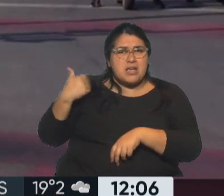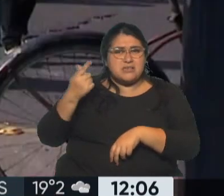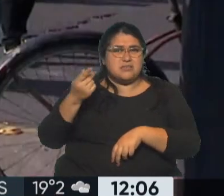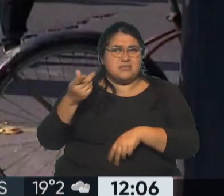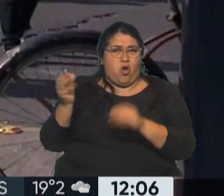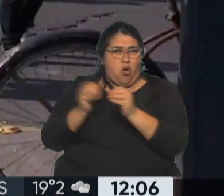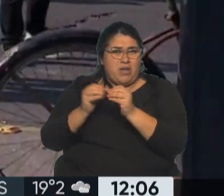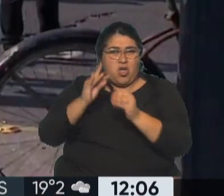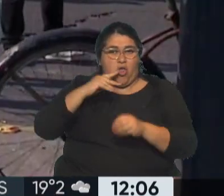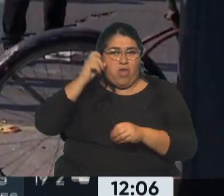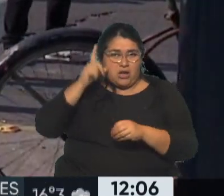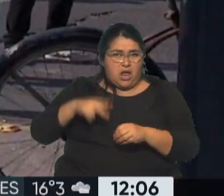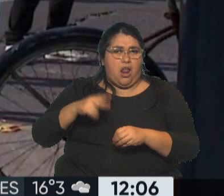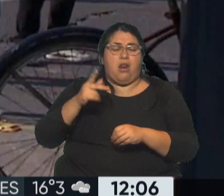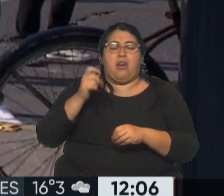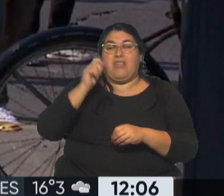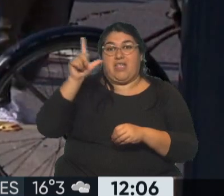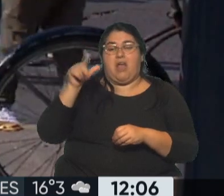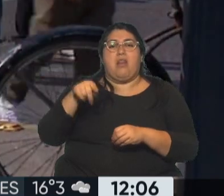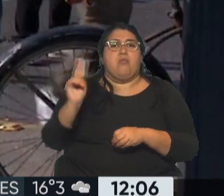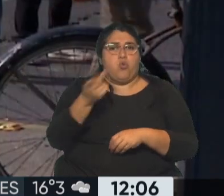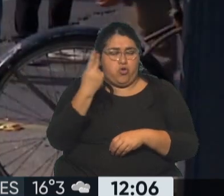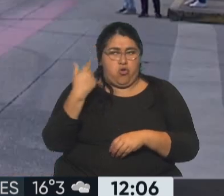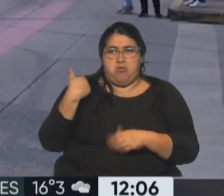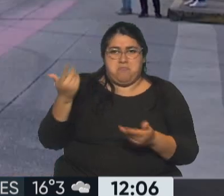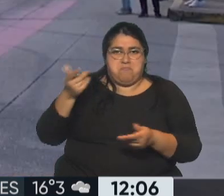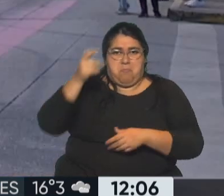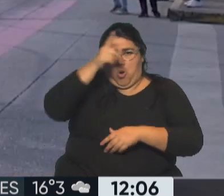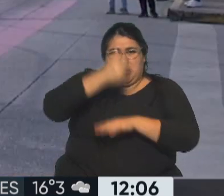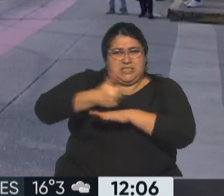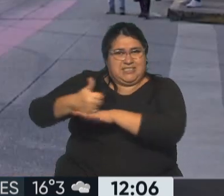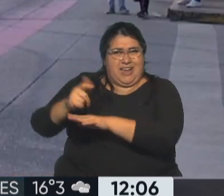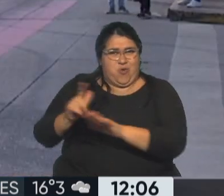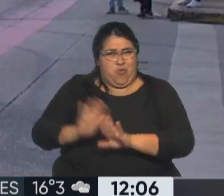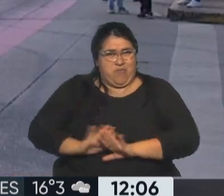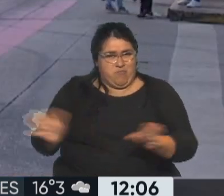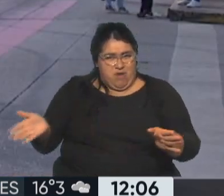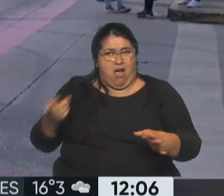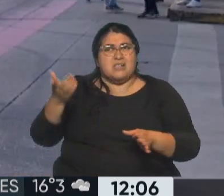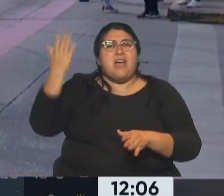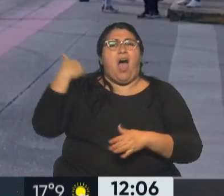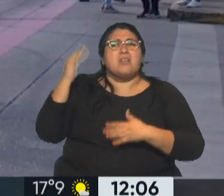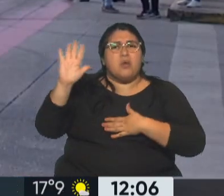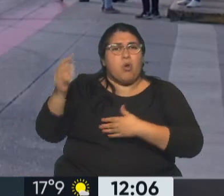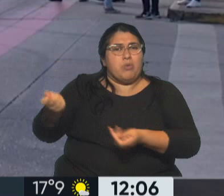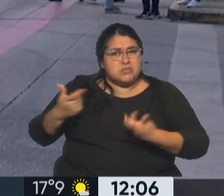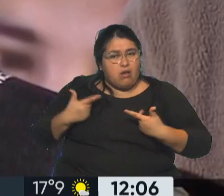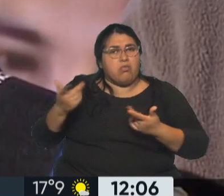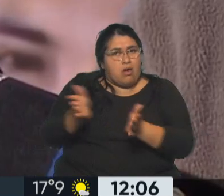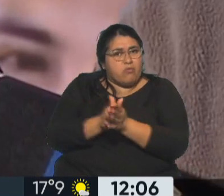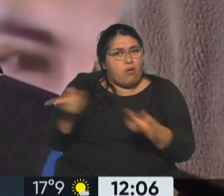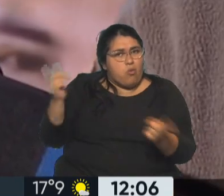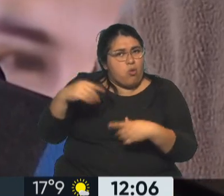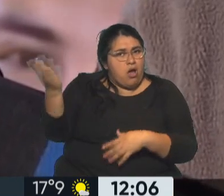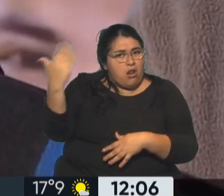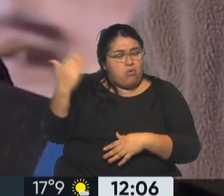están más. Pero queremos que realmente se ponga en funcionamiento lo que nos prometieron. No a nosotros, sino a todos, que nos cuiden. En